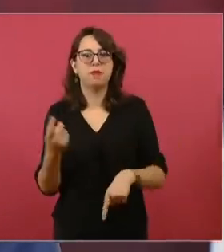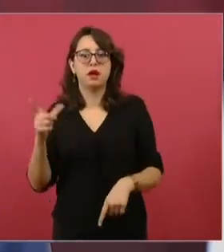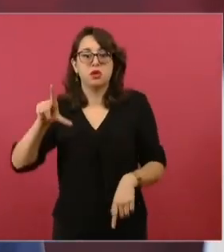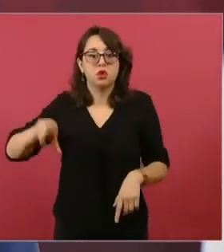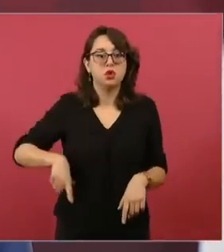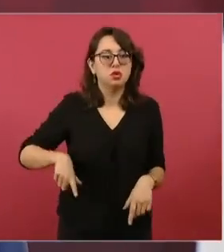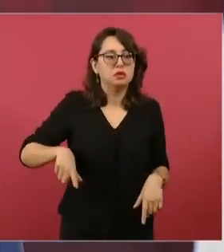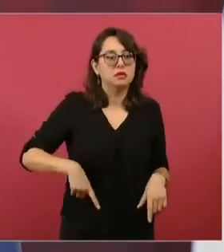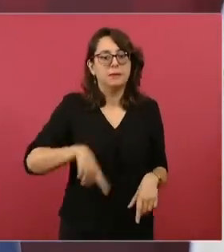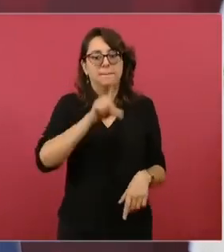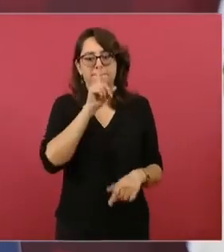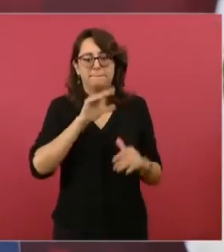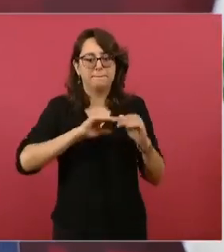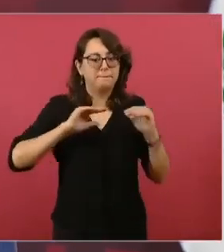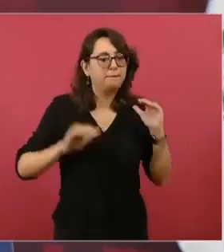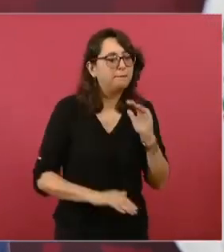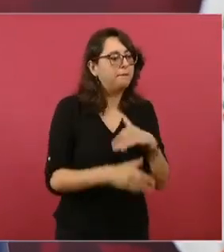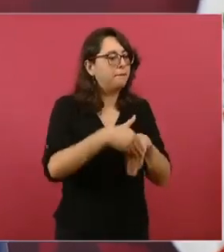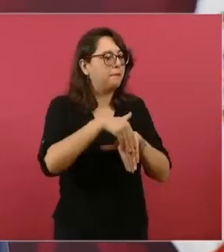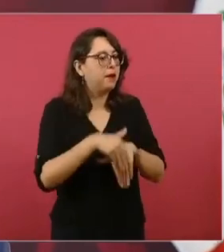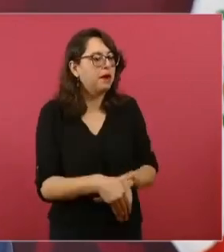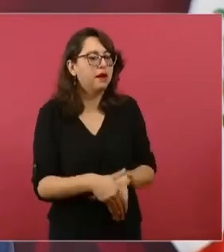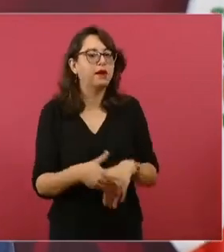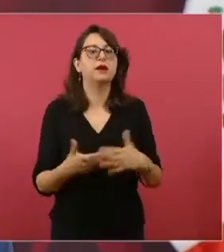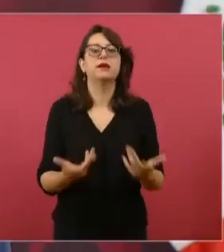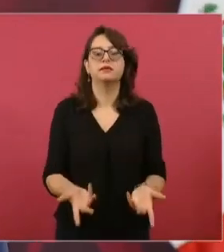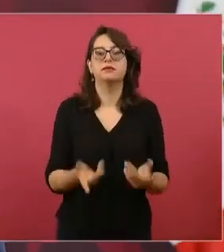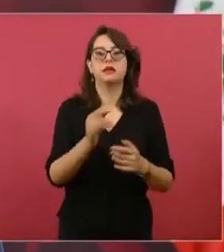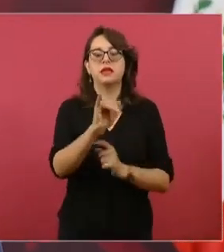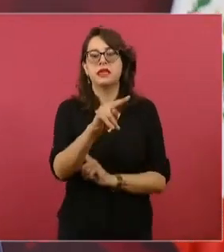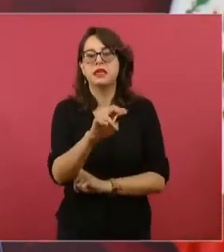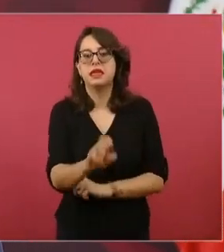en el INE, en el Tribunal Electoral.